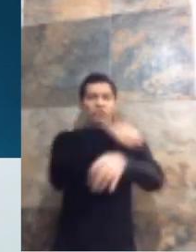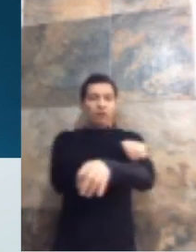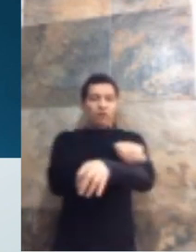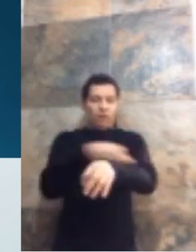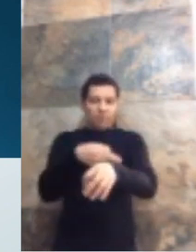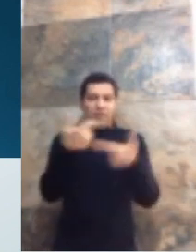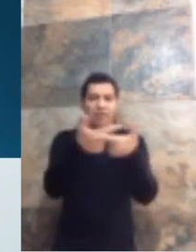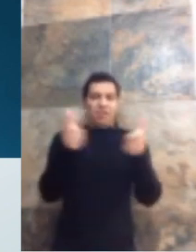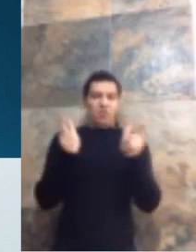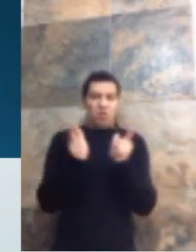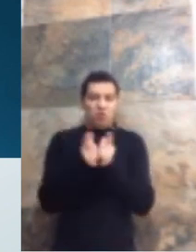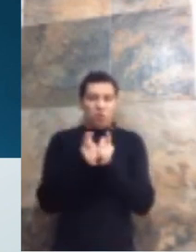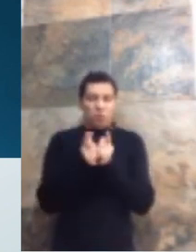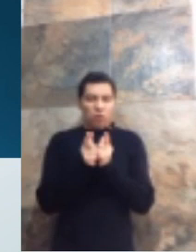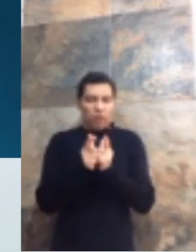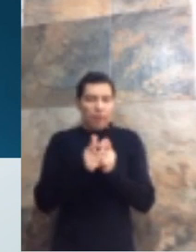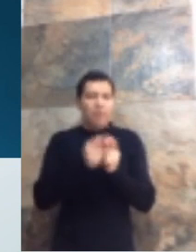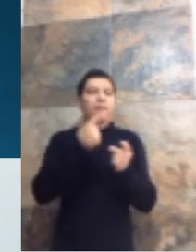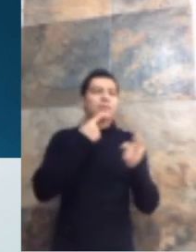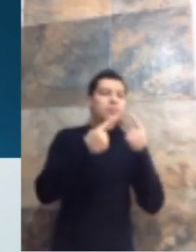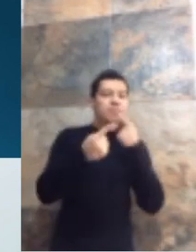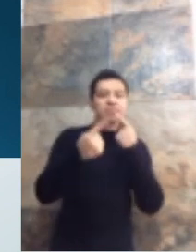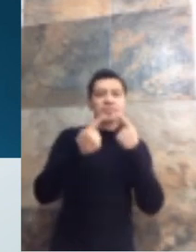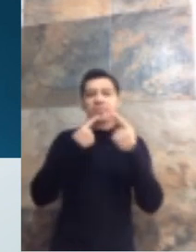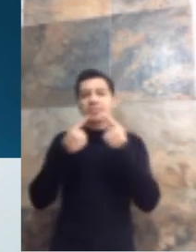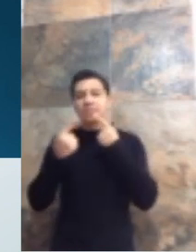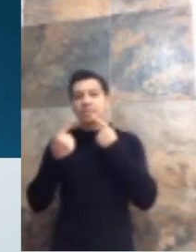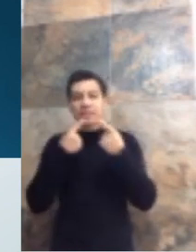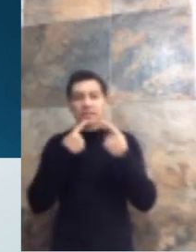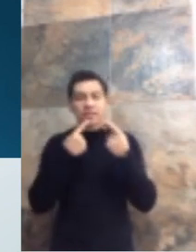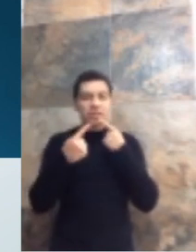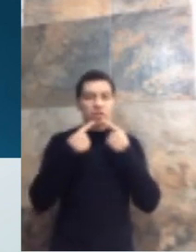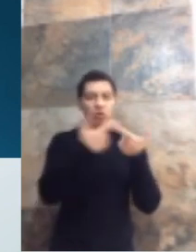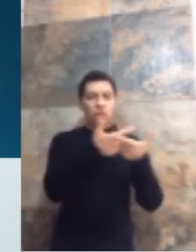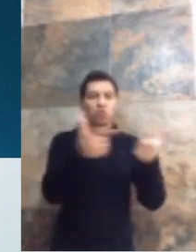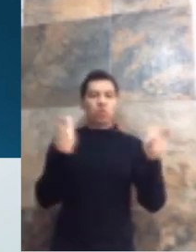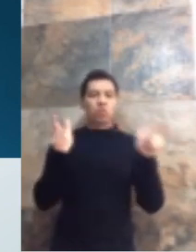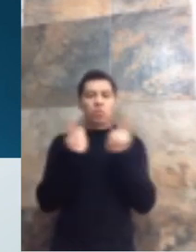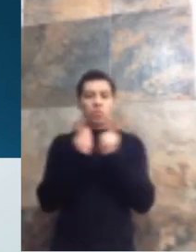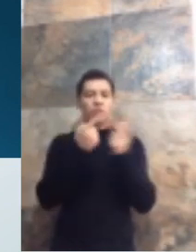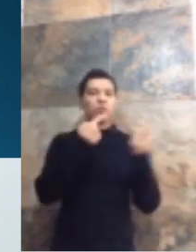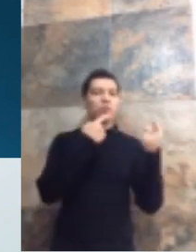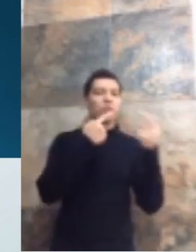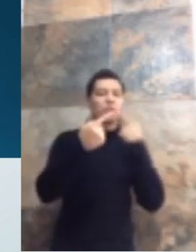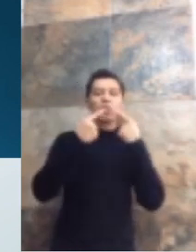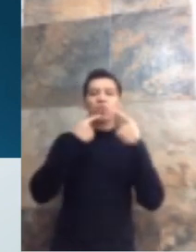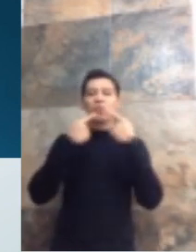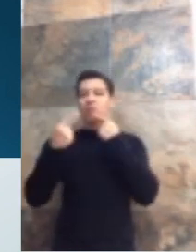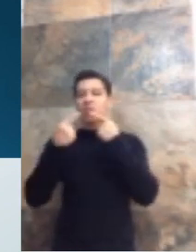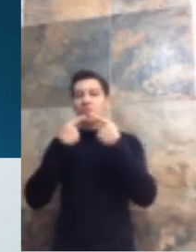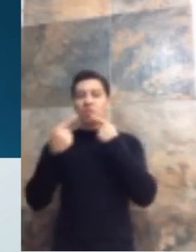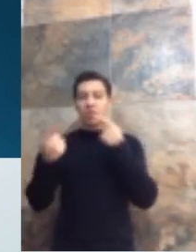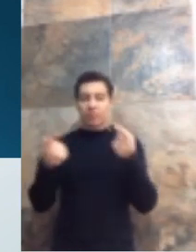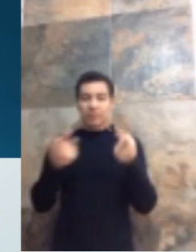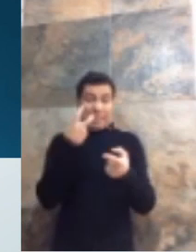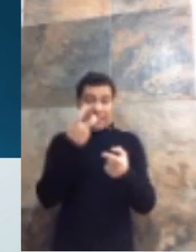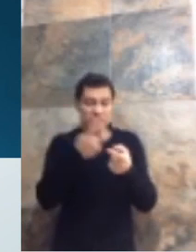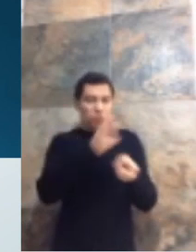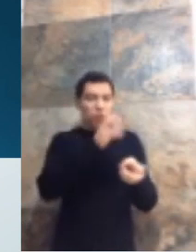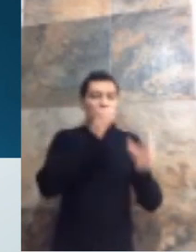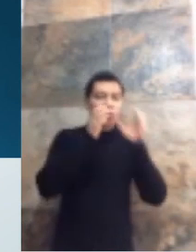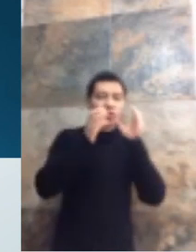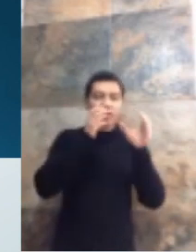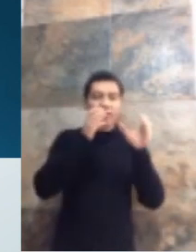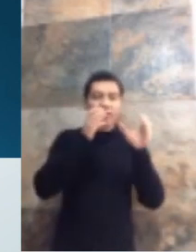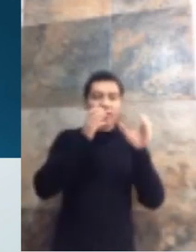la comunidad, y la disposición para escuchar y para resolver. Y otra es asegurar que las expectativas, lo que